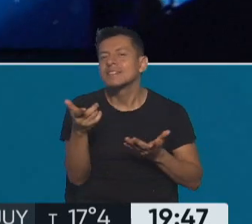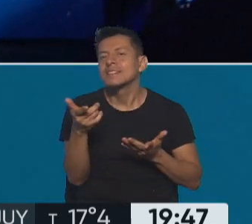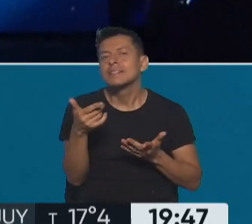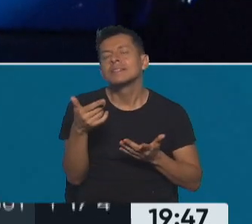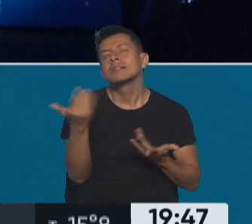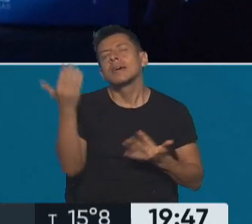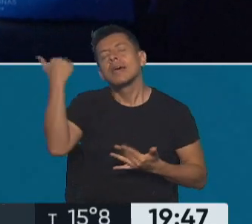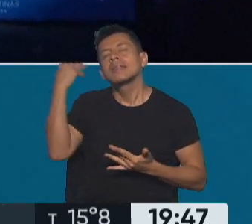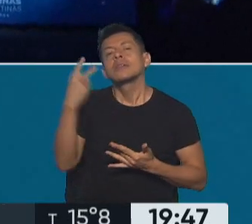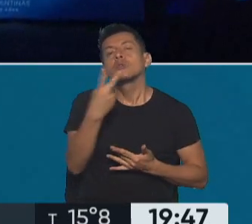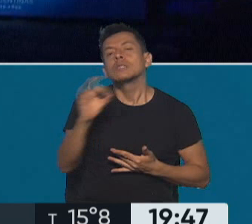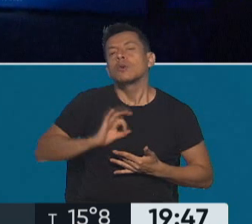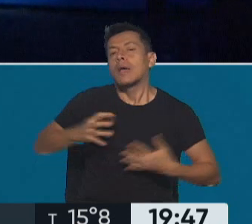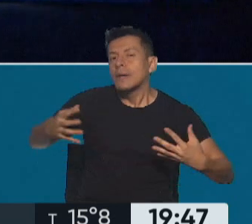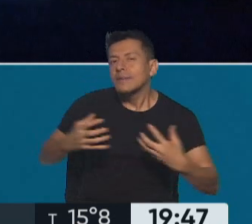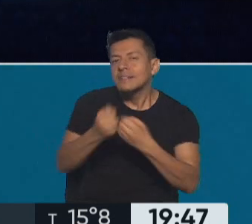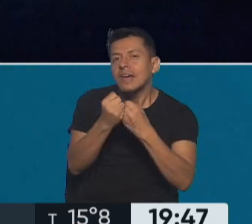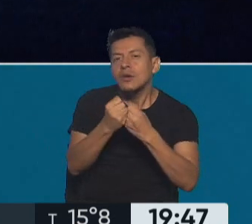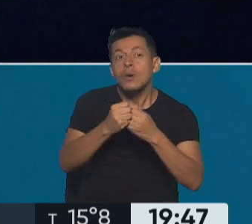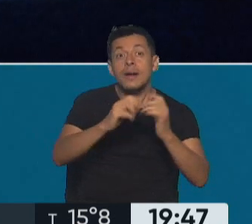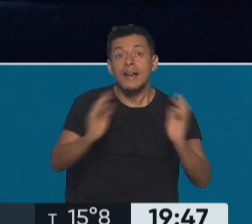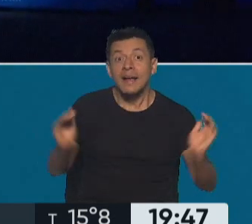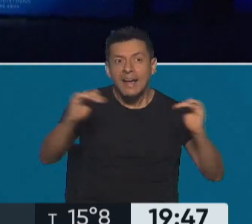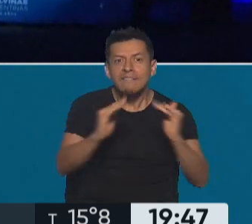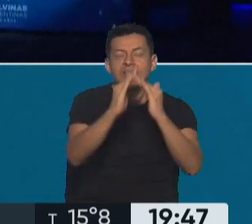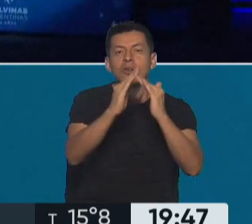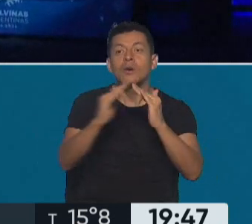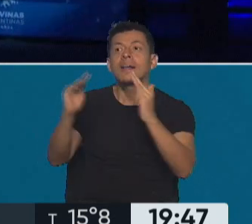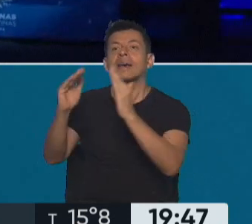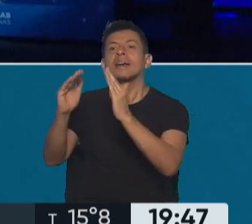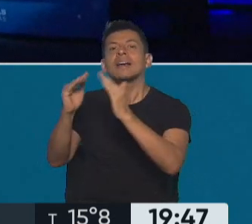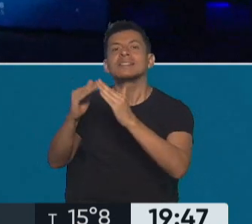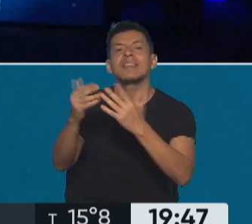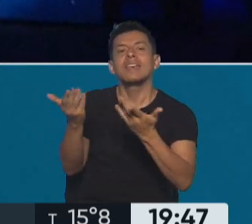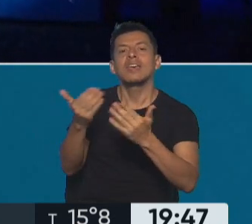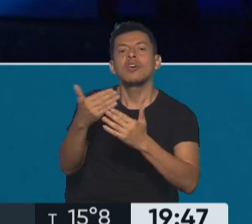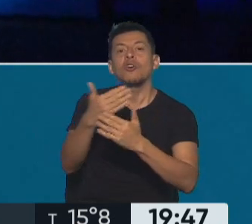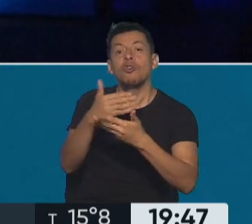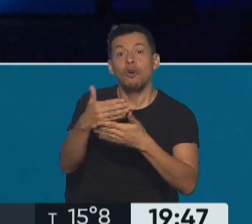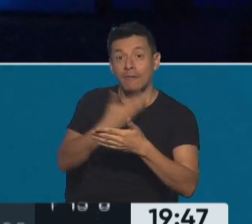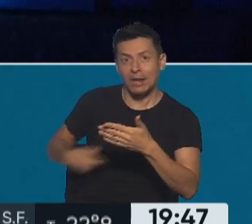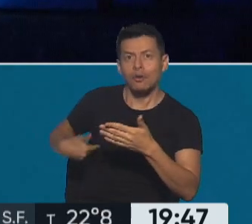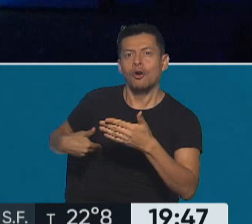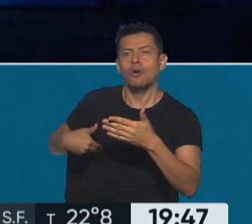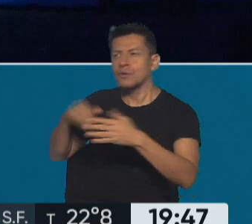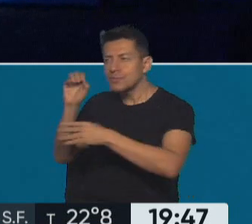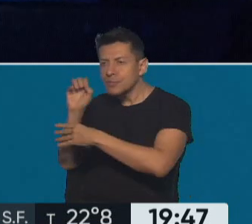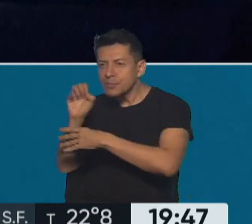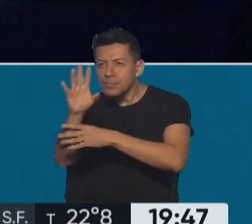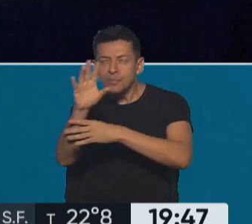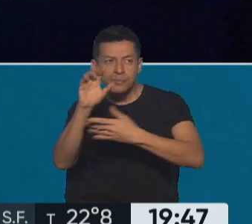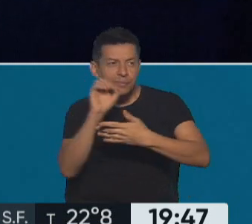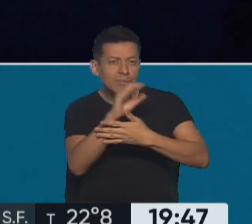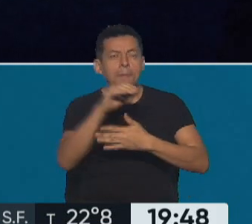en el Bicentenario sobre el Cabildo y la Casa de Gobierno se puso de manifiesto esa nueva técnica en aquel momento, y realmente